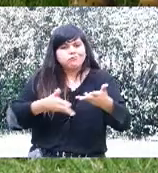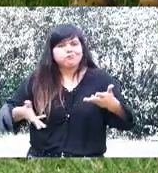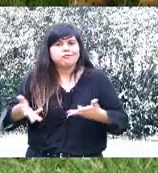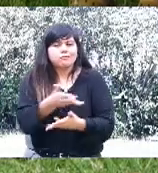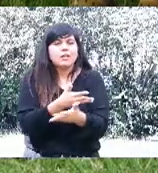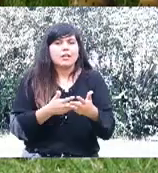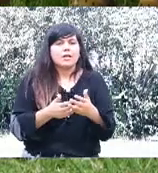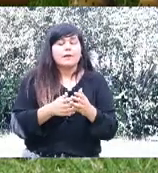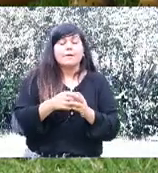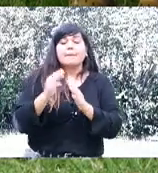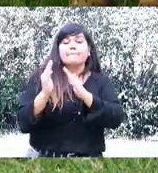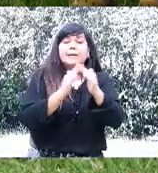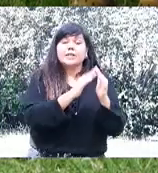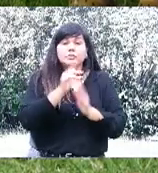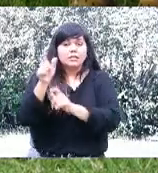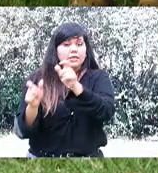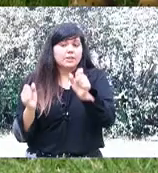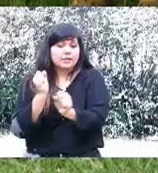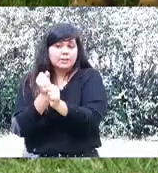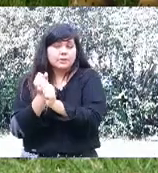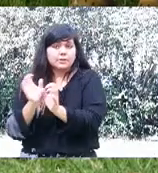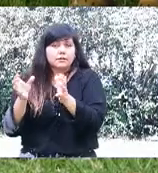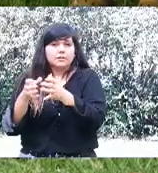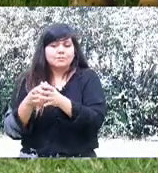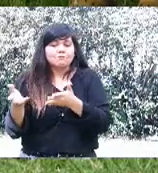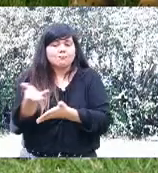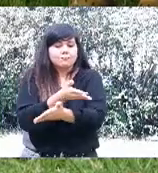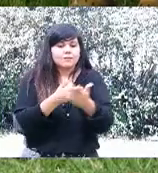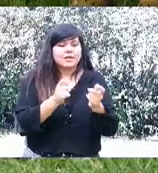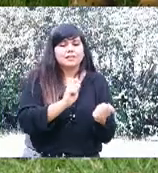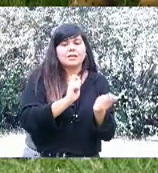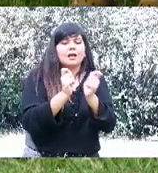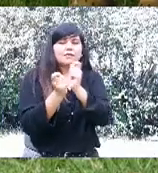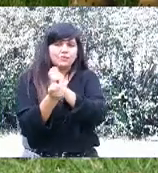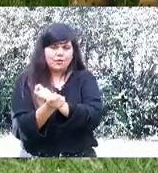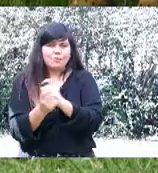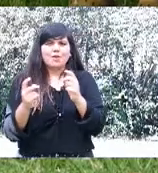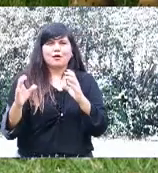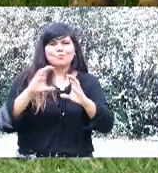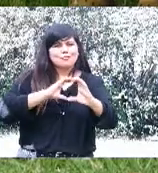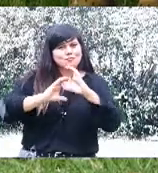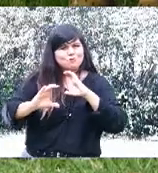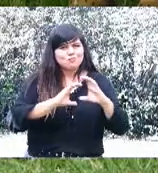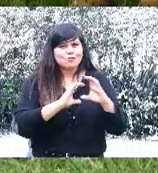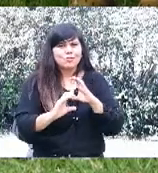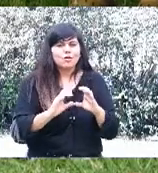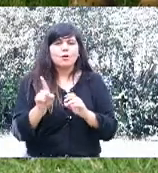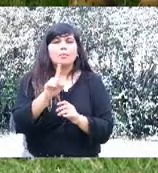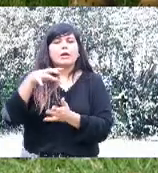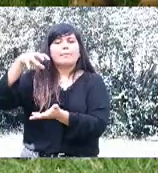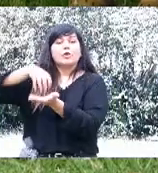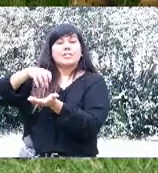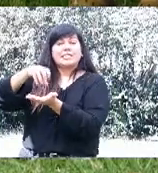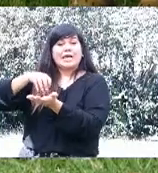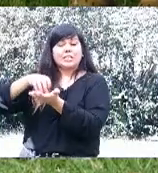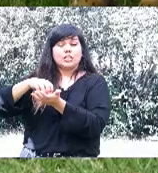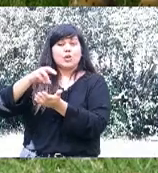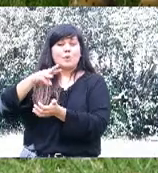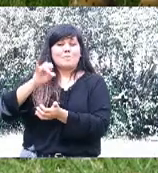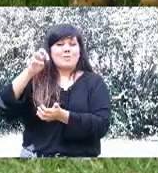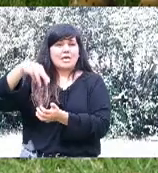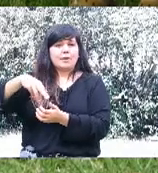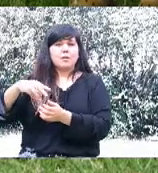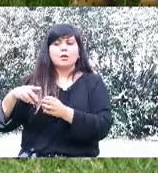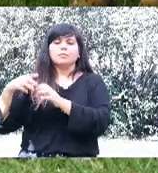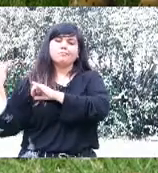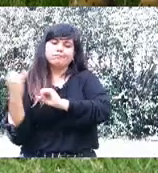vecinos quienes trabajamos y cómo también se va transformando a medida de ese contacto no es algo que el centro interactivo va a ser como un baseado de